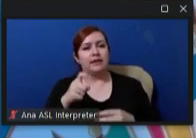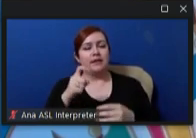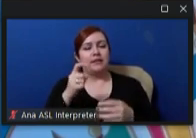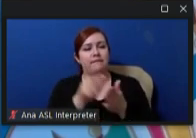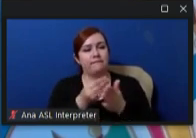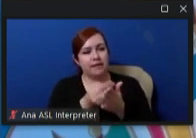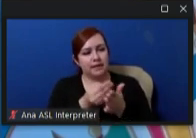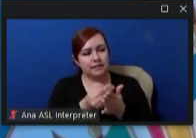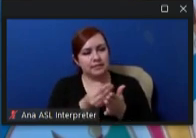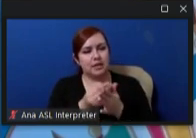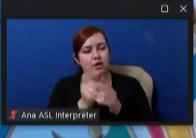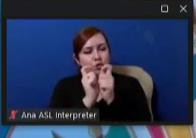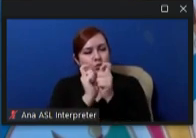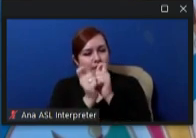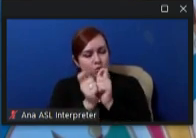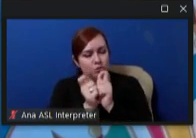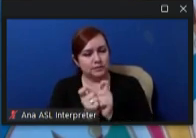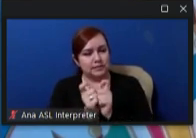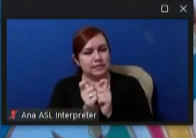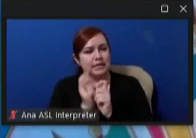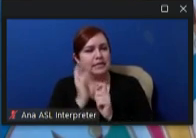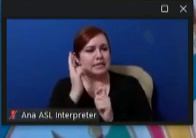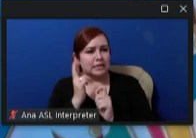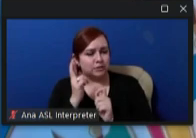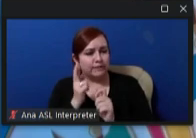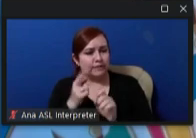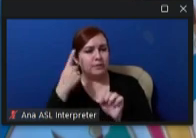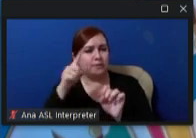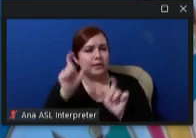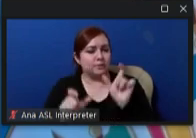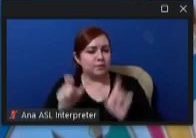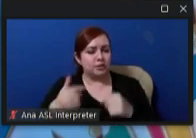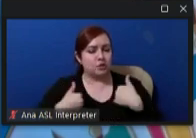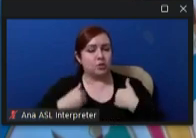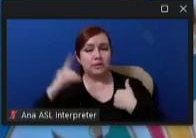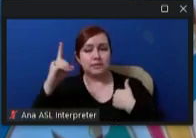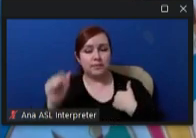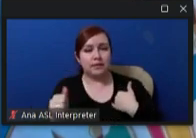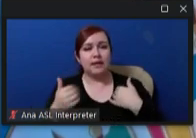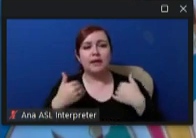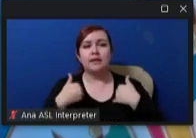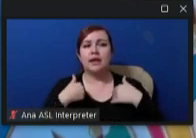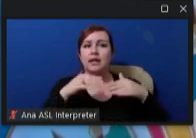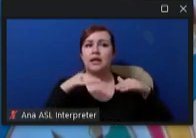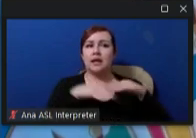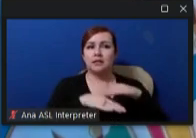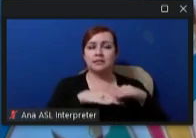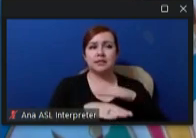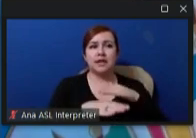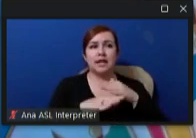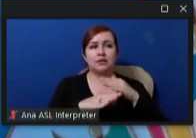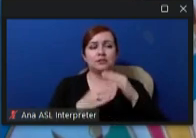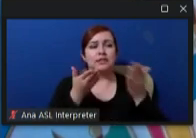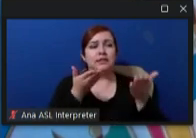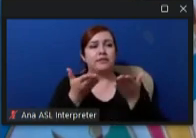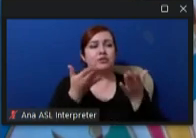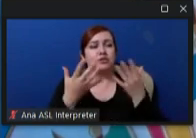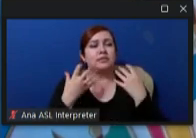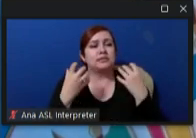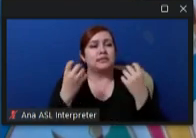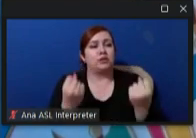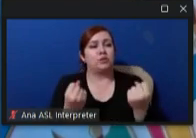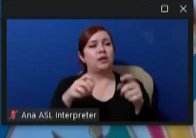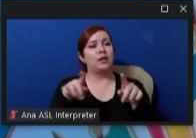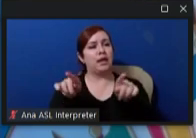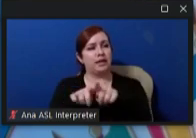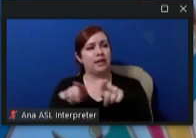ajustes razonables para que las personas con discapacidad accedan a la prestación de servicios de salud en igual condiciones que las